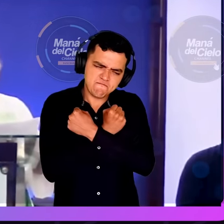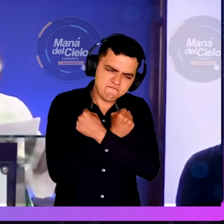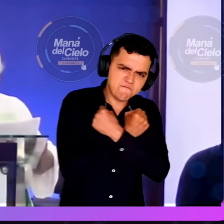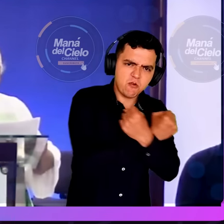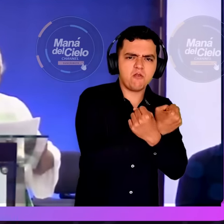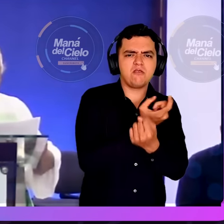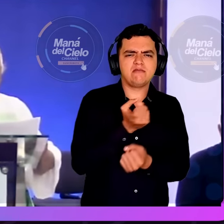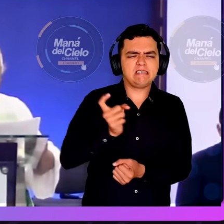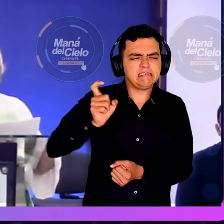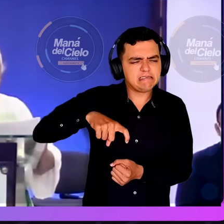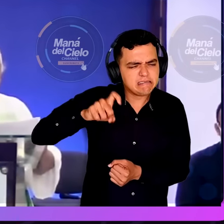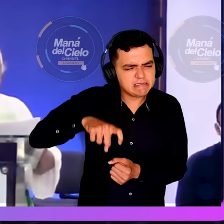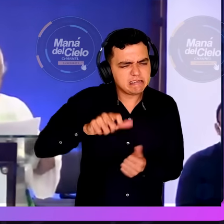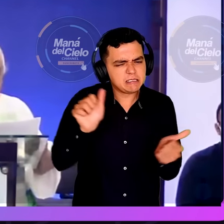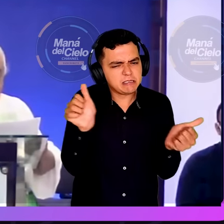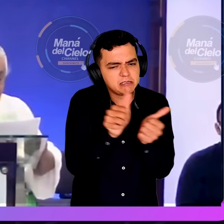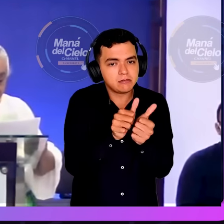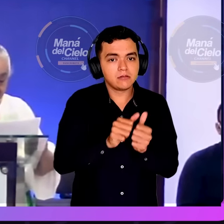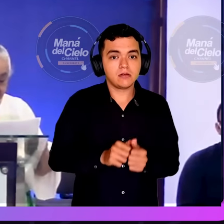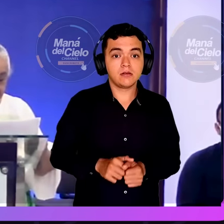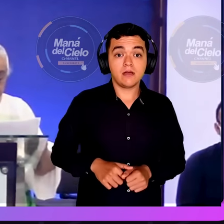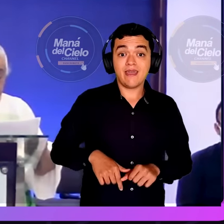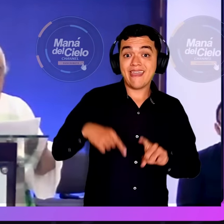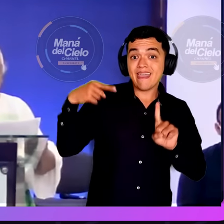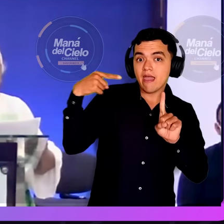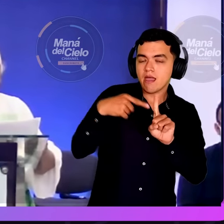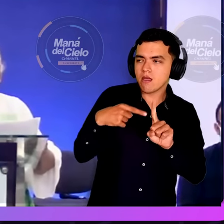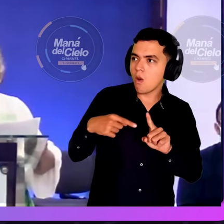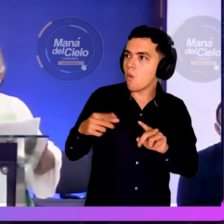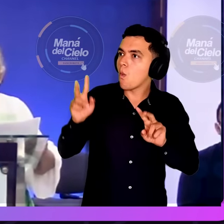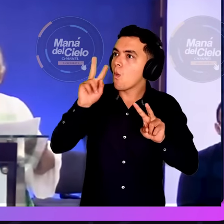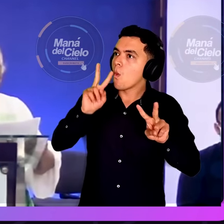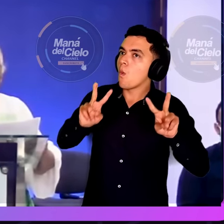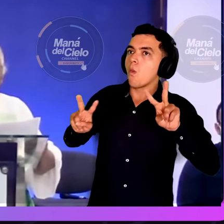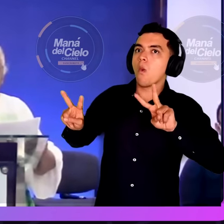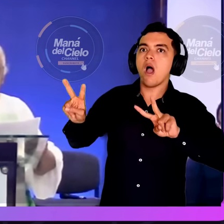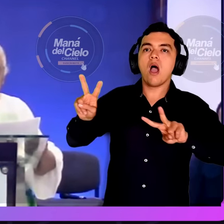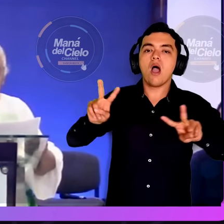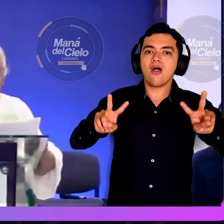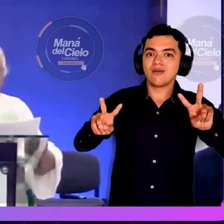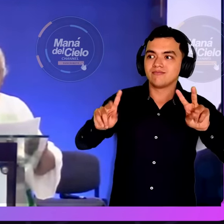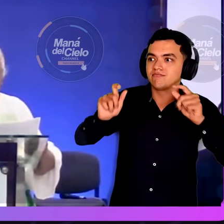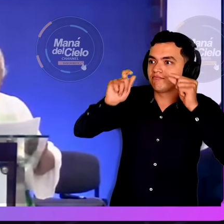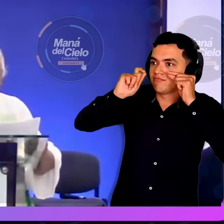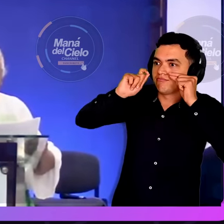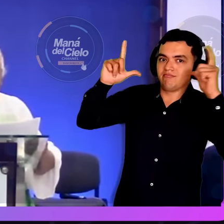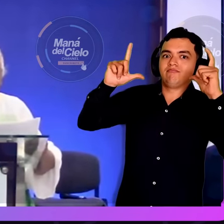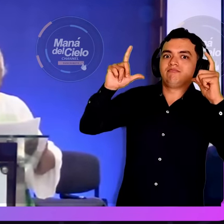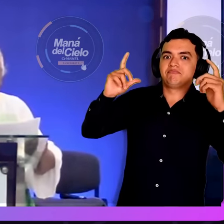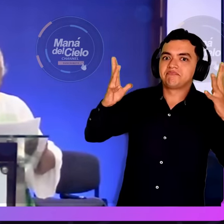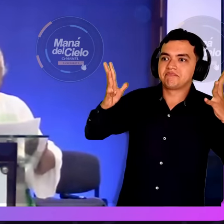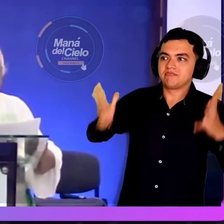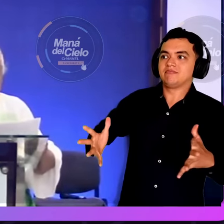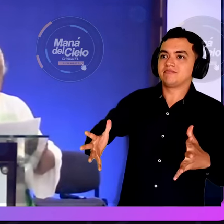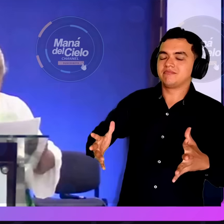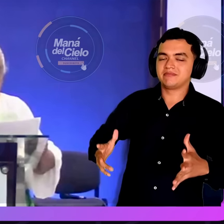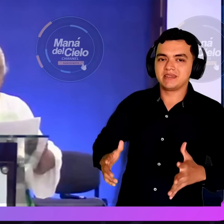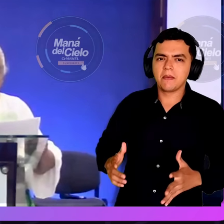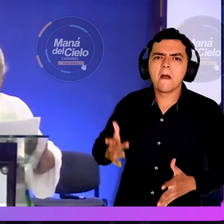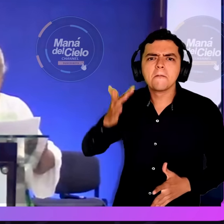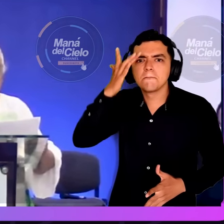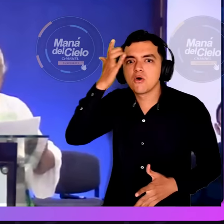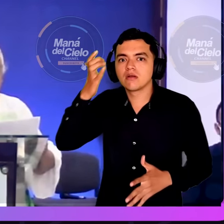cuánto la ama, cuánto la necesita. Claro, ella al principio comienza a impresionarse mucho, porque